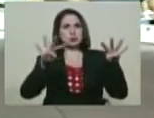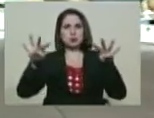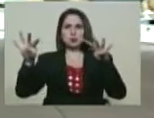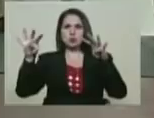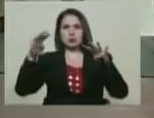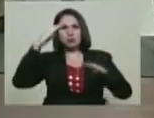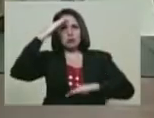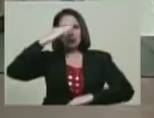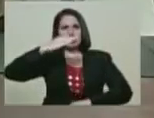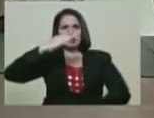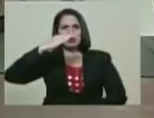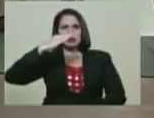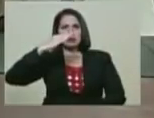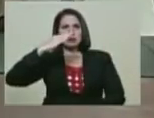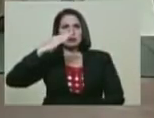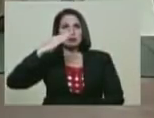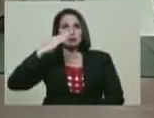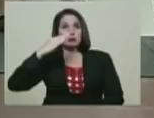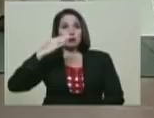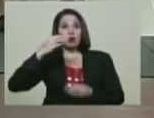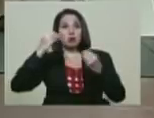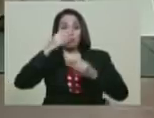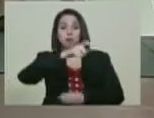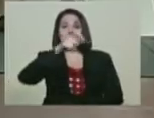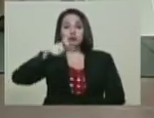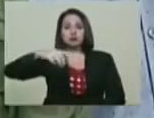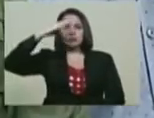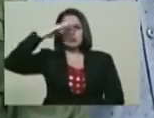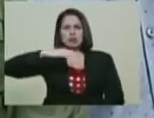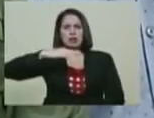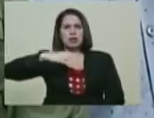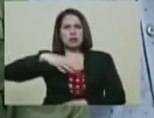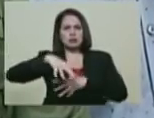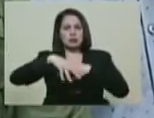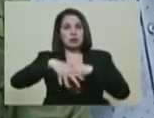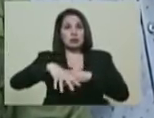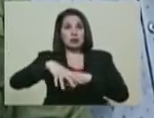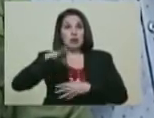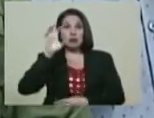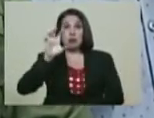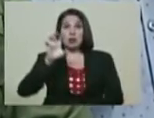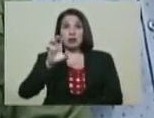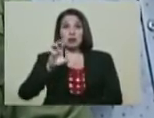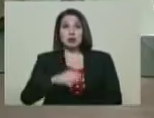Almirante Ceballos, general en jefe, oficiales de nuestra fuerza, soldados, soldadas de la patria.